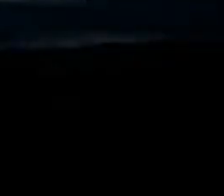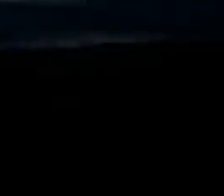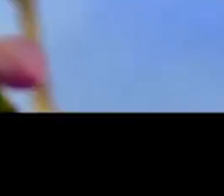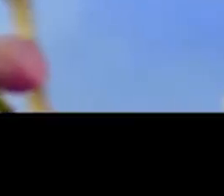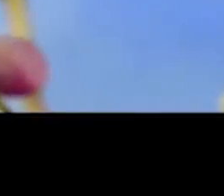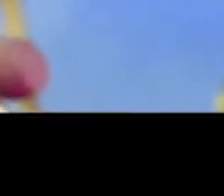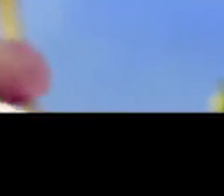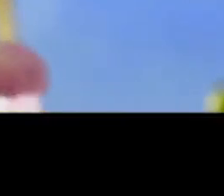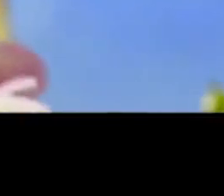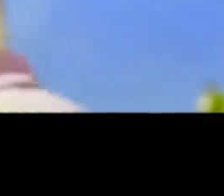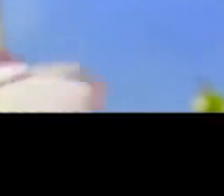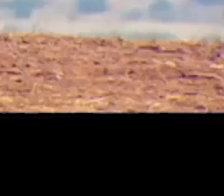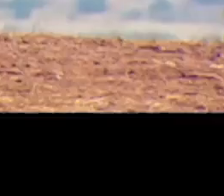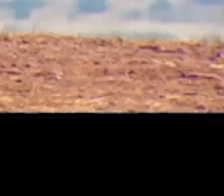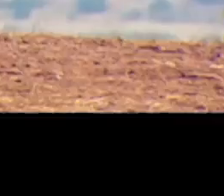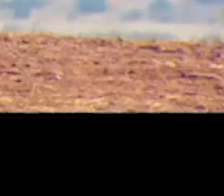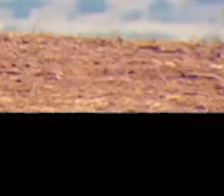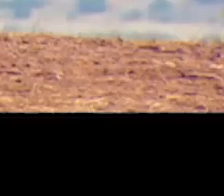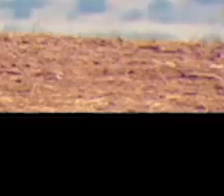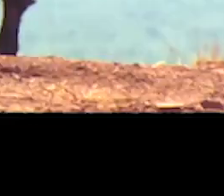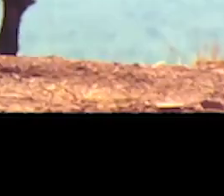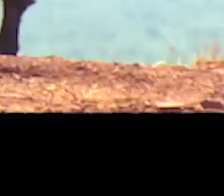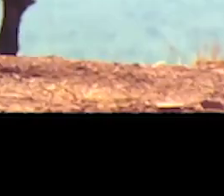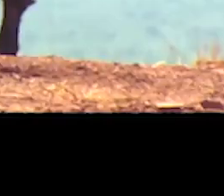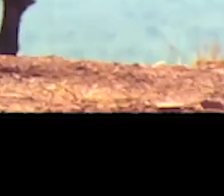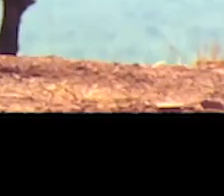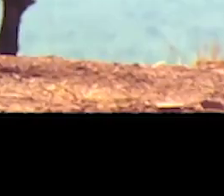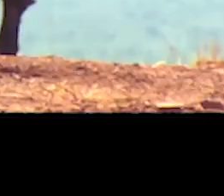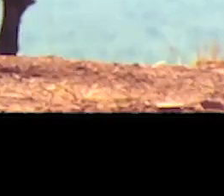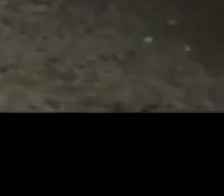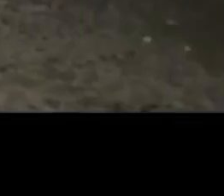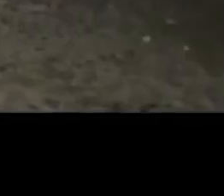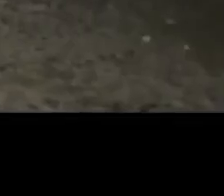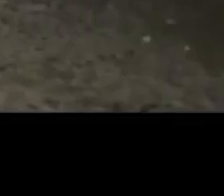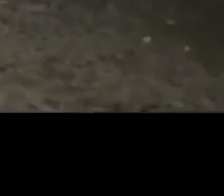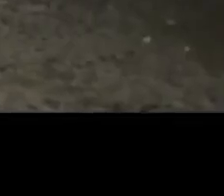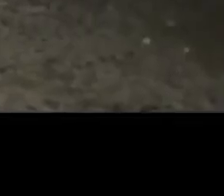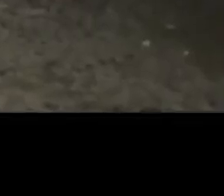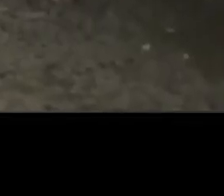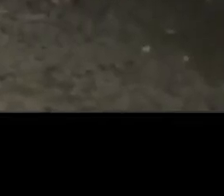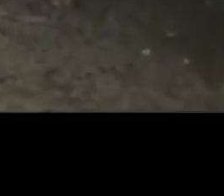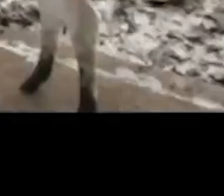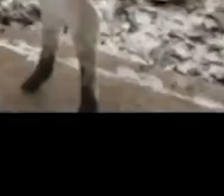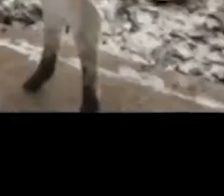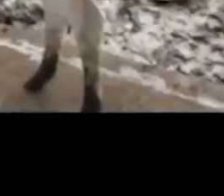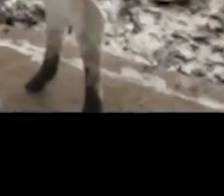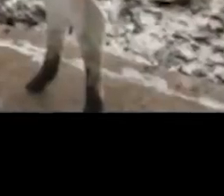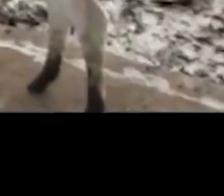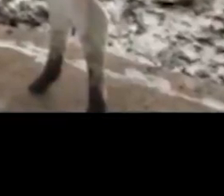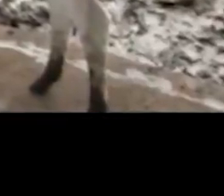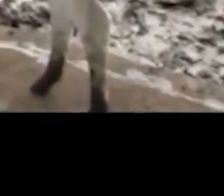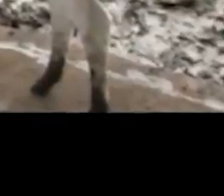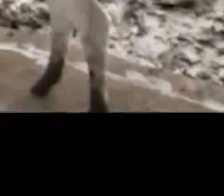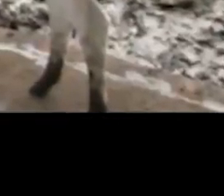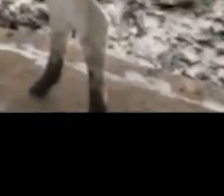sois la vida mía. Pesado buey, tú evocas la dulce madrugada que